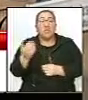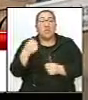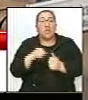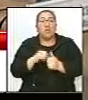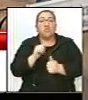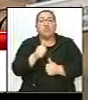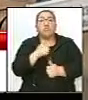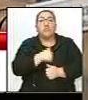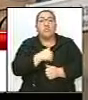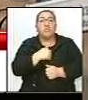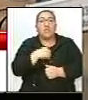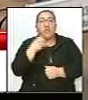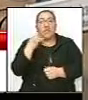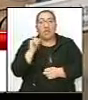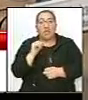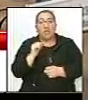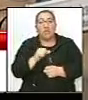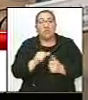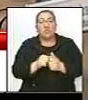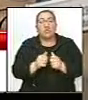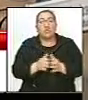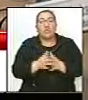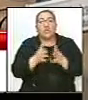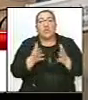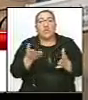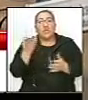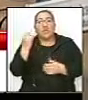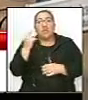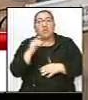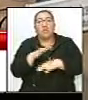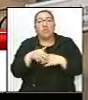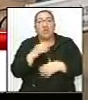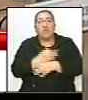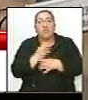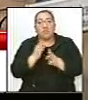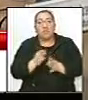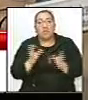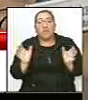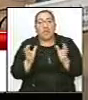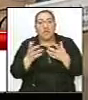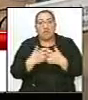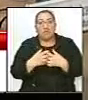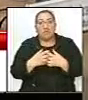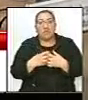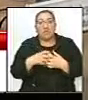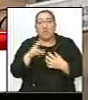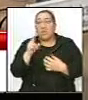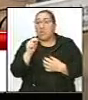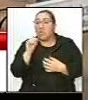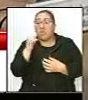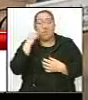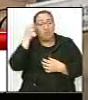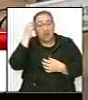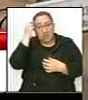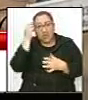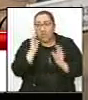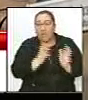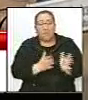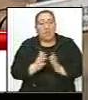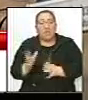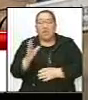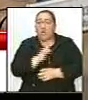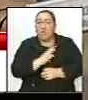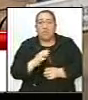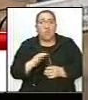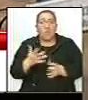idea, con sus propias grandes ideas para la formalización, para las MIPES. O sea, no hay una política, no hay un plan de gobierno,